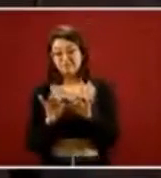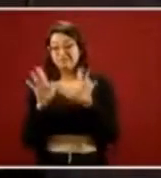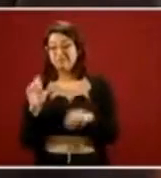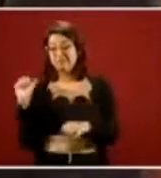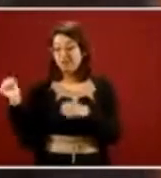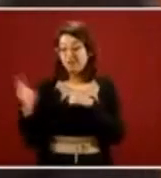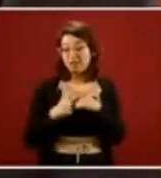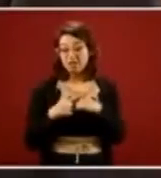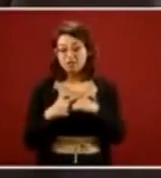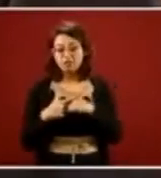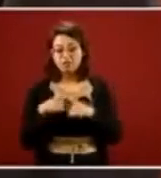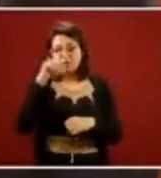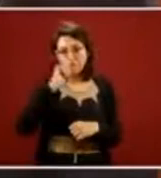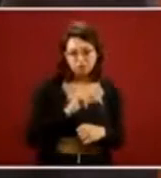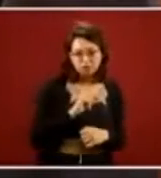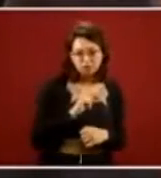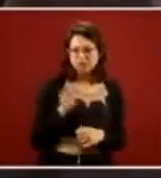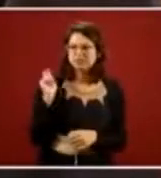cuáles son los límites